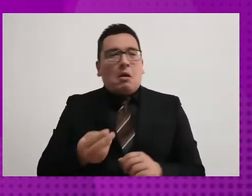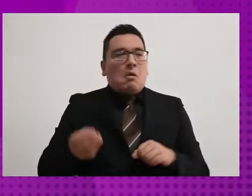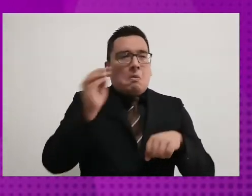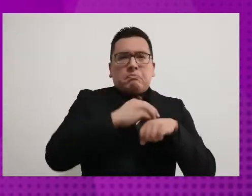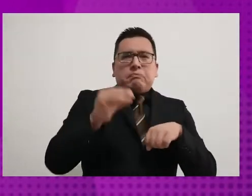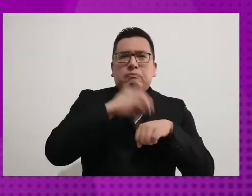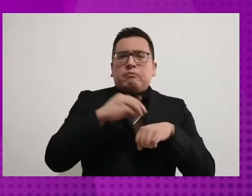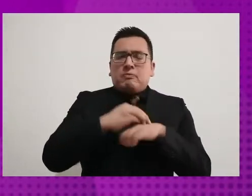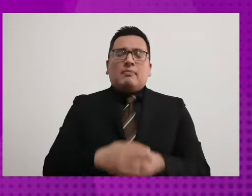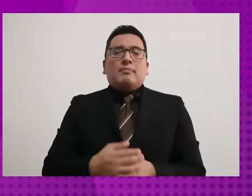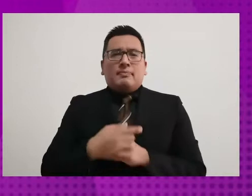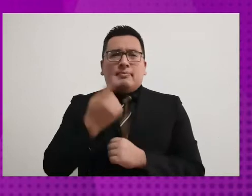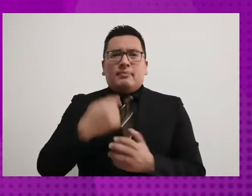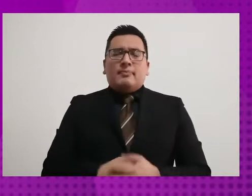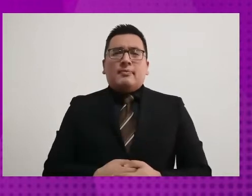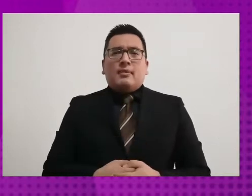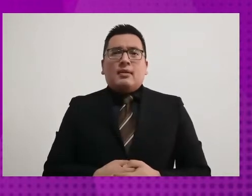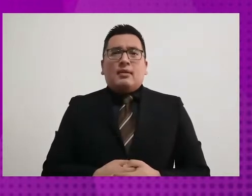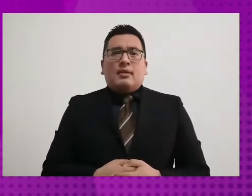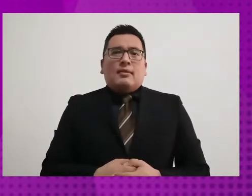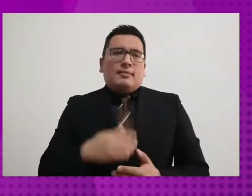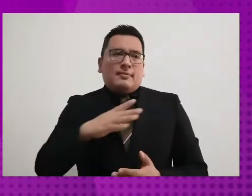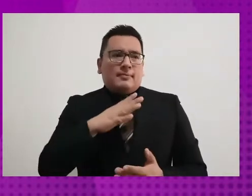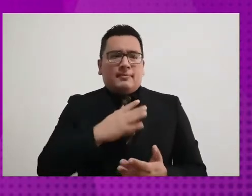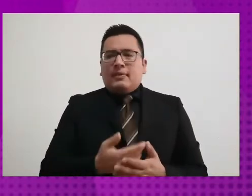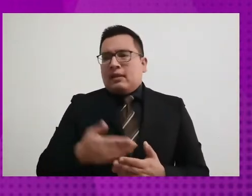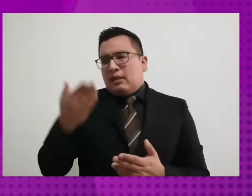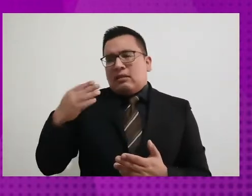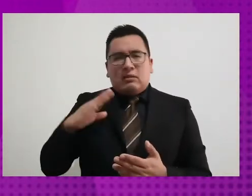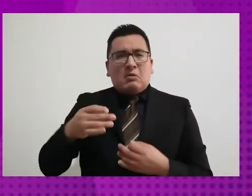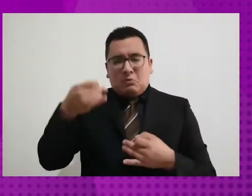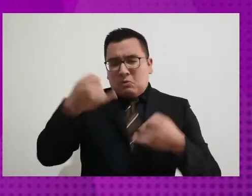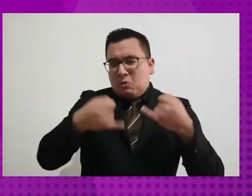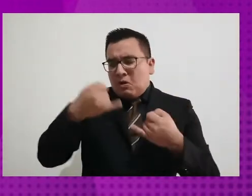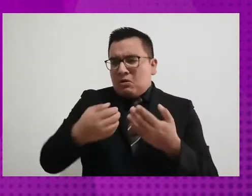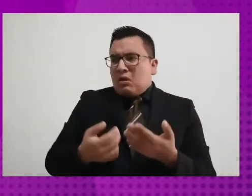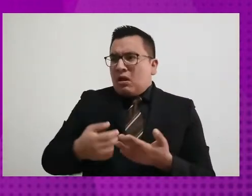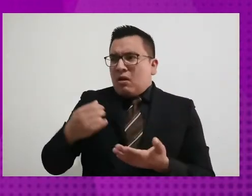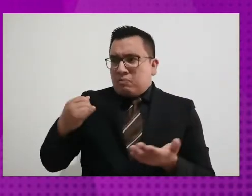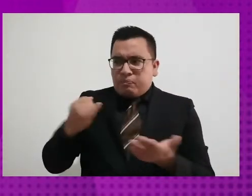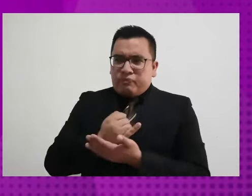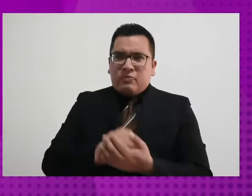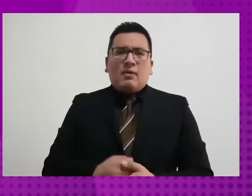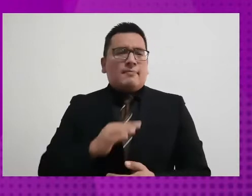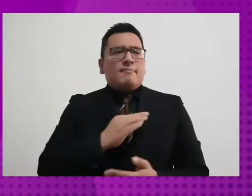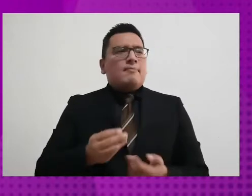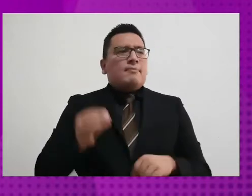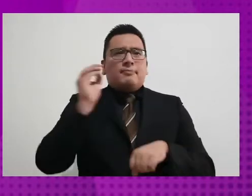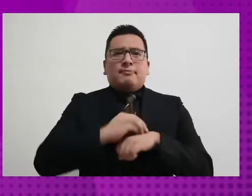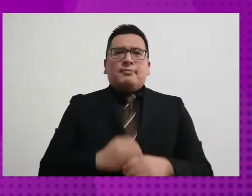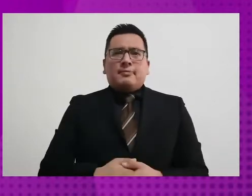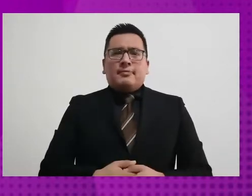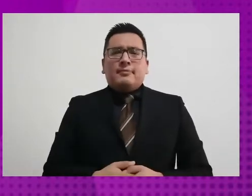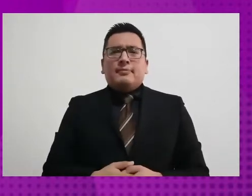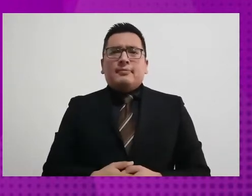en las resoluciones, digamos, firmes que no fueron impugnadas o en las sentencias que se les vayan notificando, para tener permanentemente